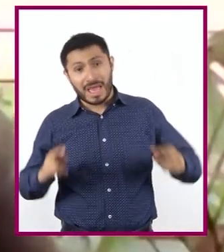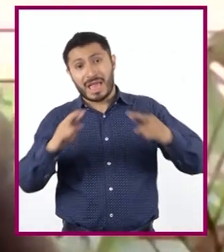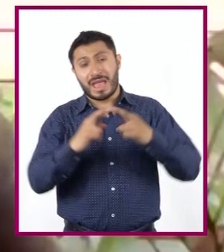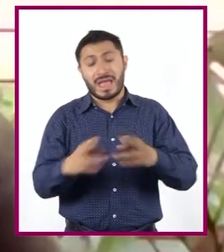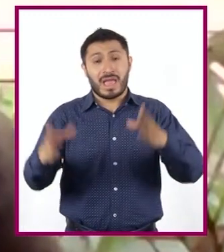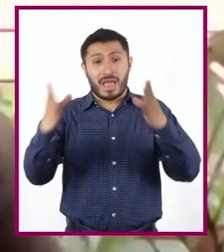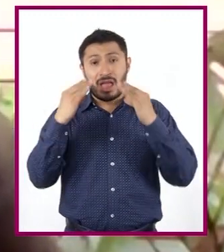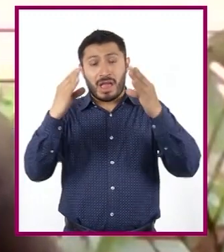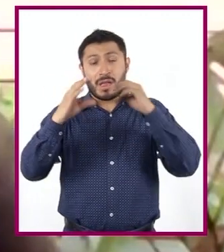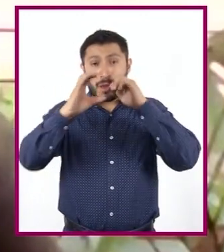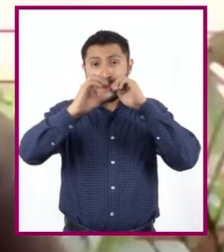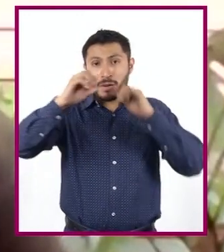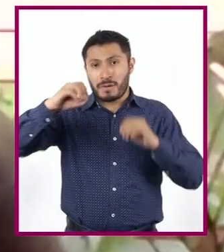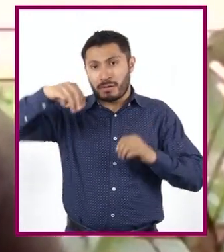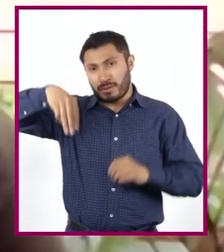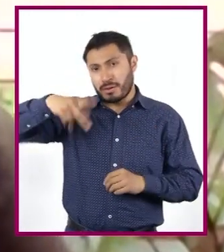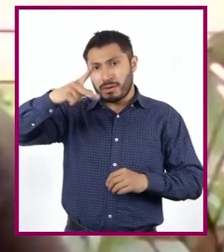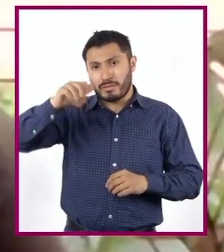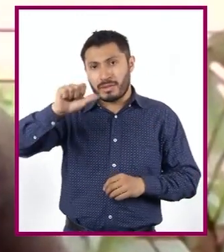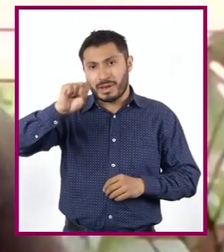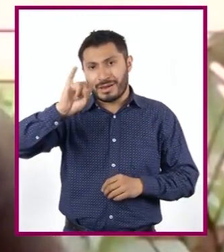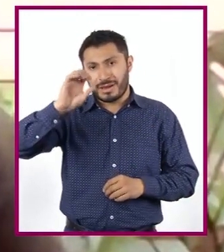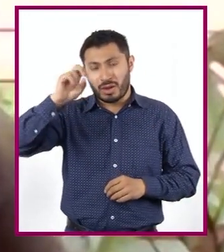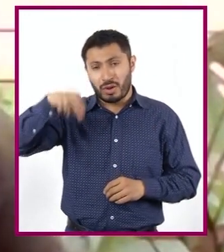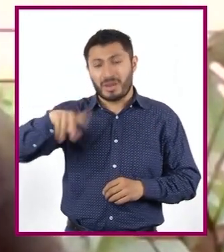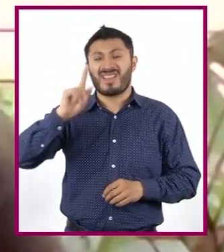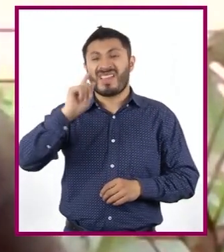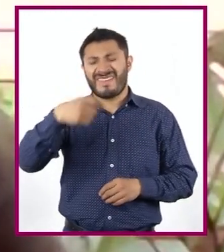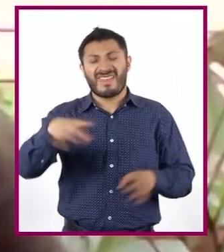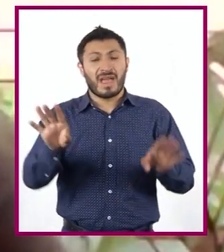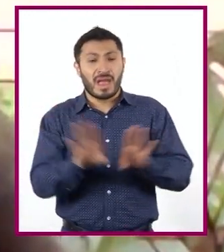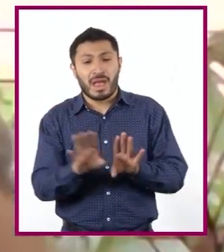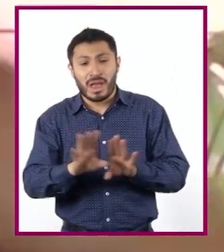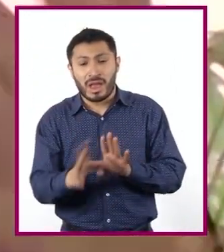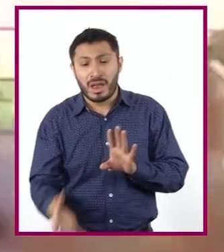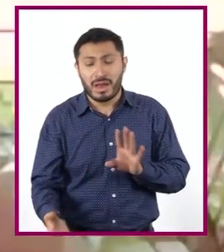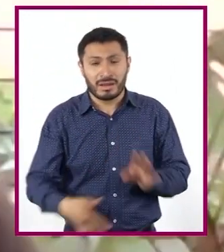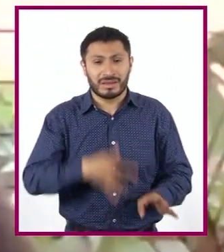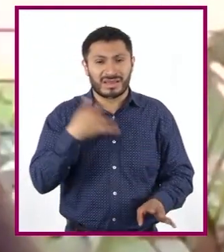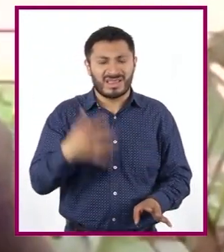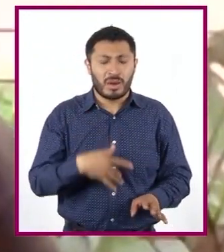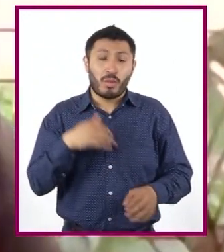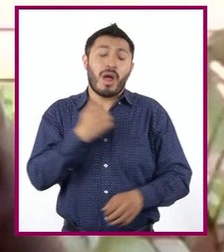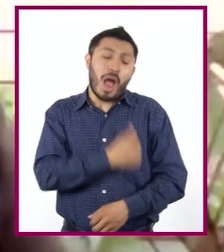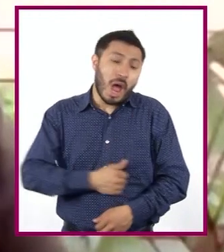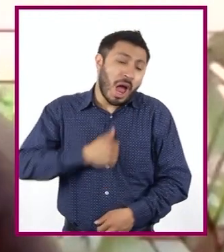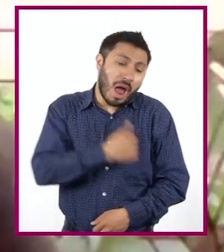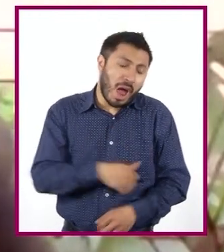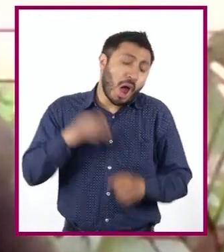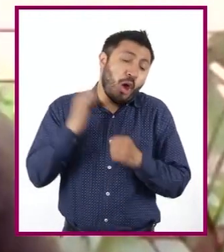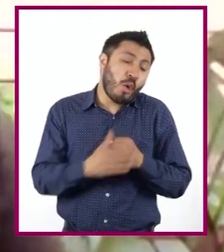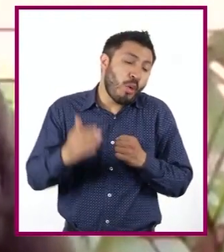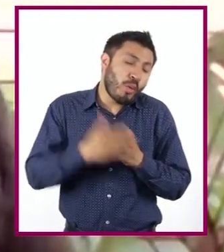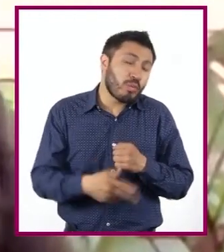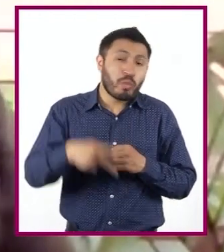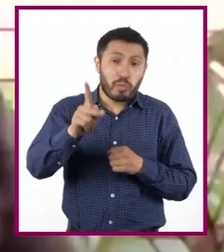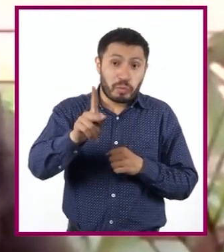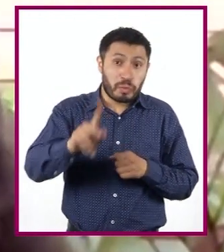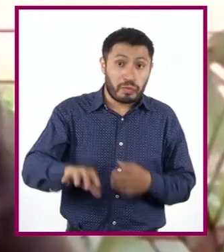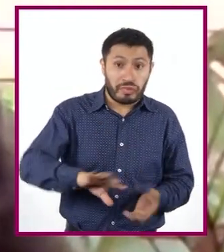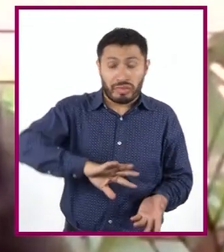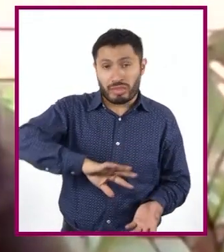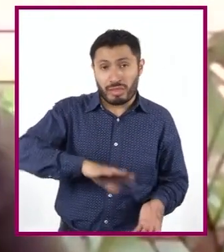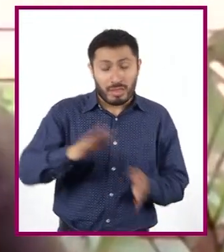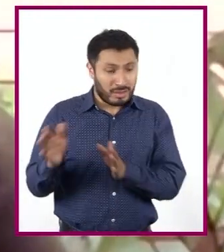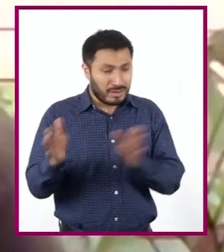los libros que fueron, digamos, torales para mí fue un libro breve, un cuento ilustrado en ese momento, porque tú sabes, Paula, que